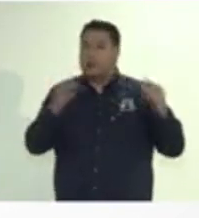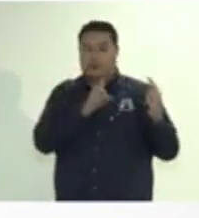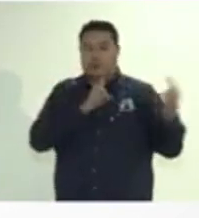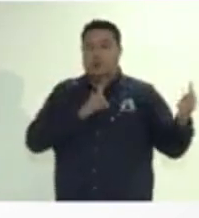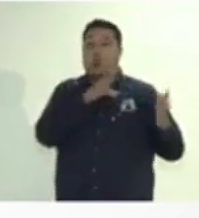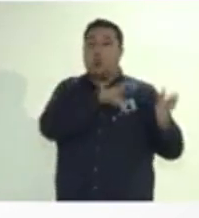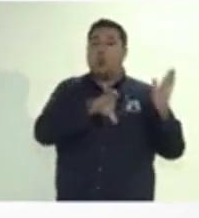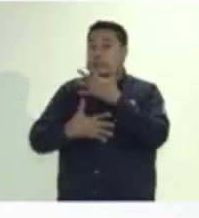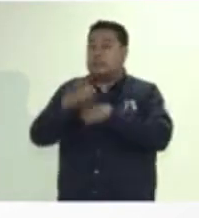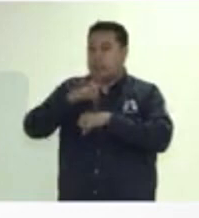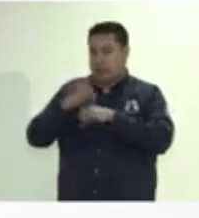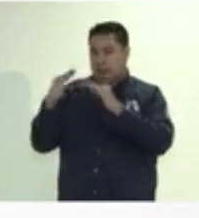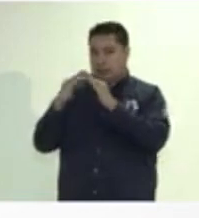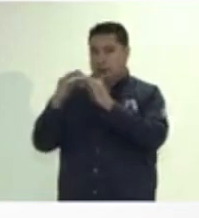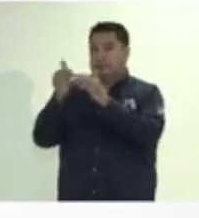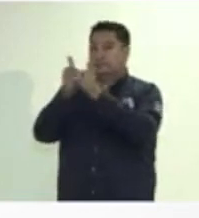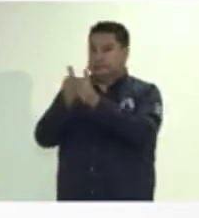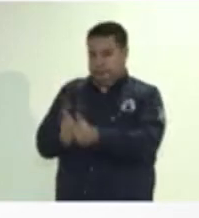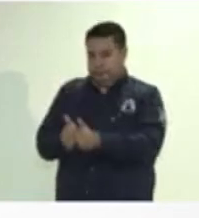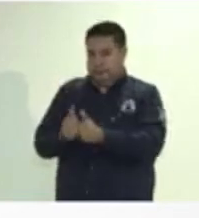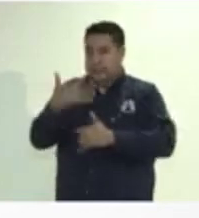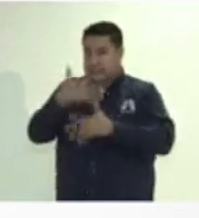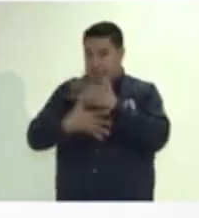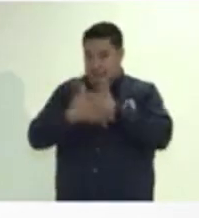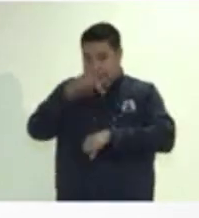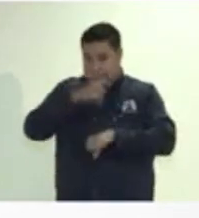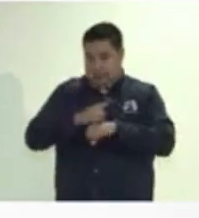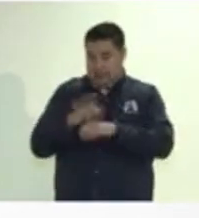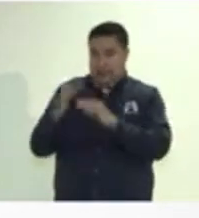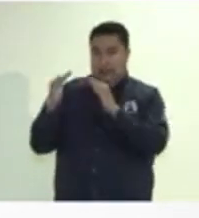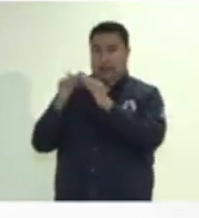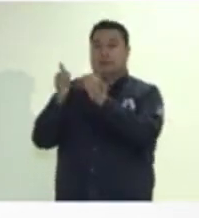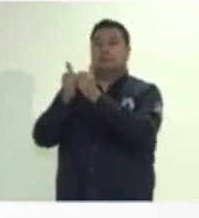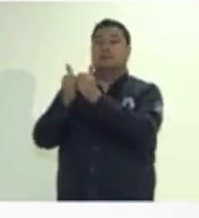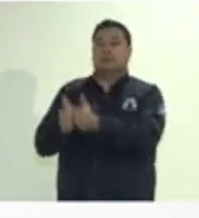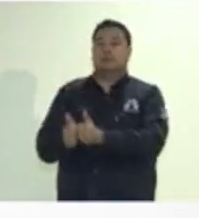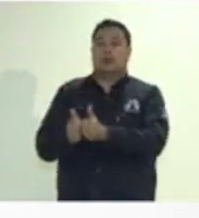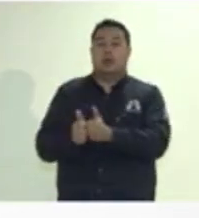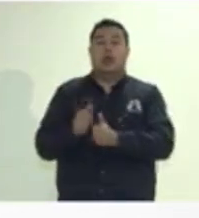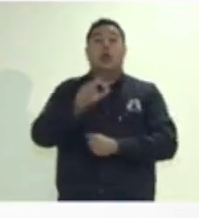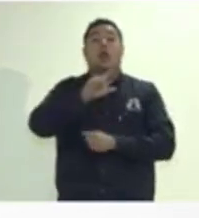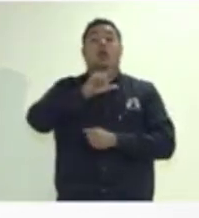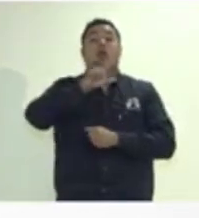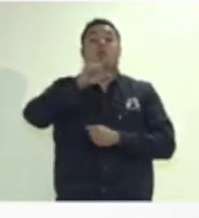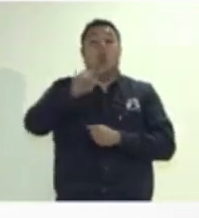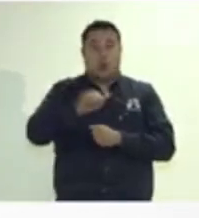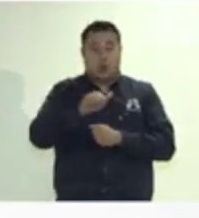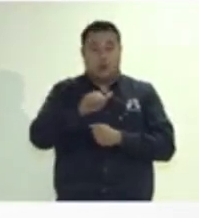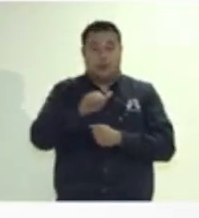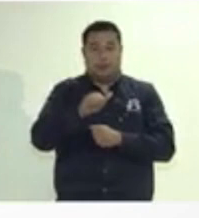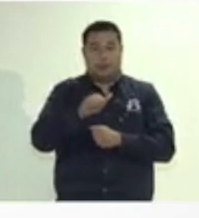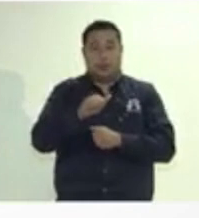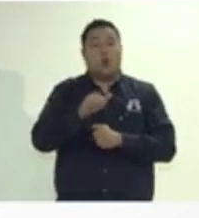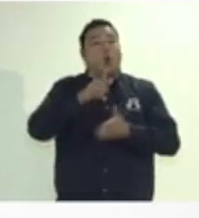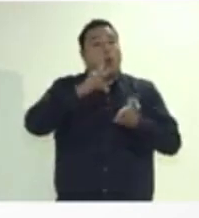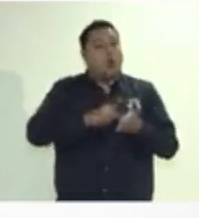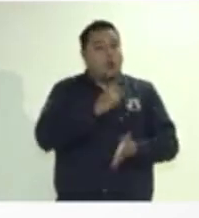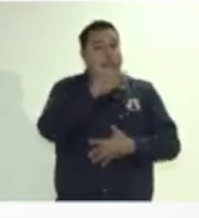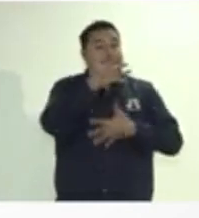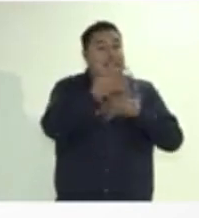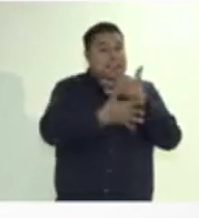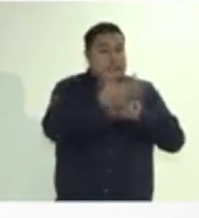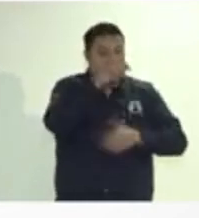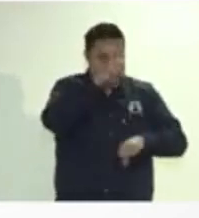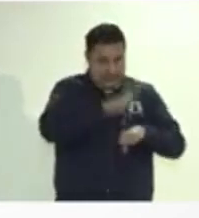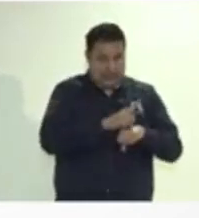en una habitación aislada después de estos quince días en deberá mantenerse otra vez 15 días quiero ser muy